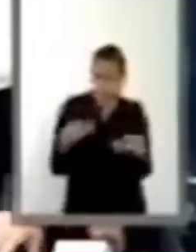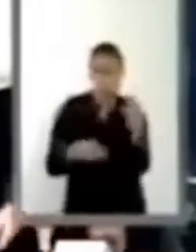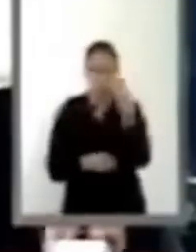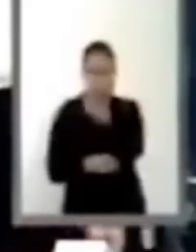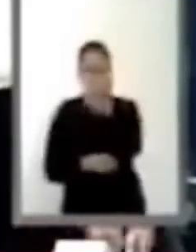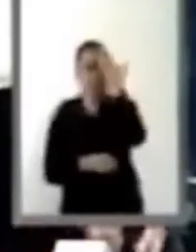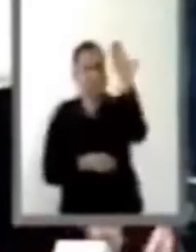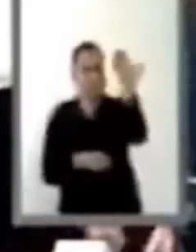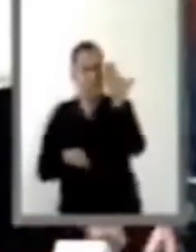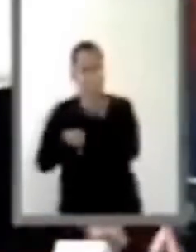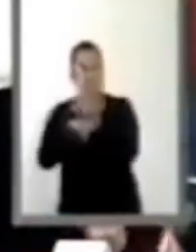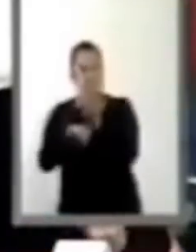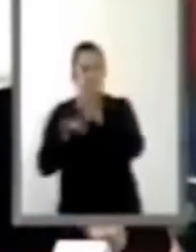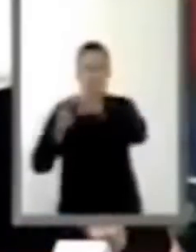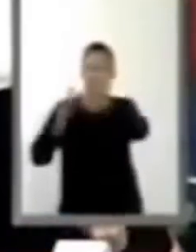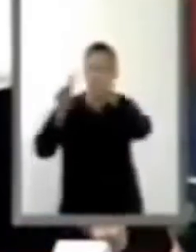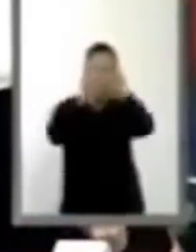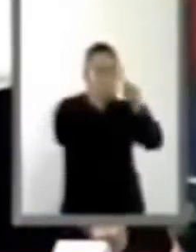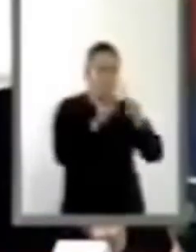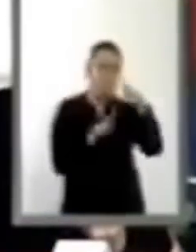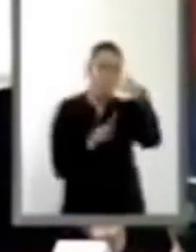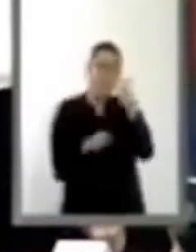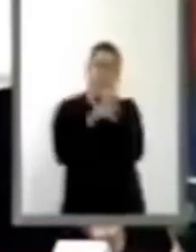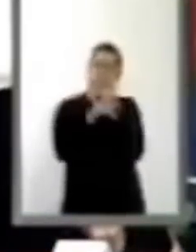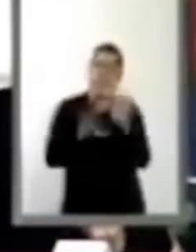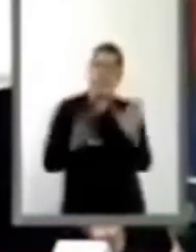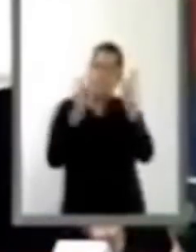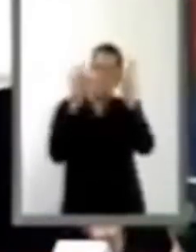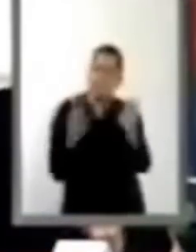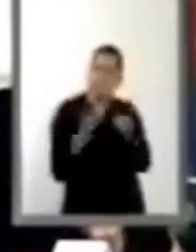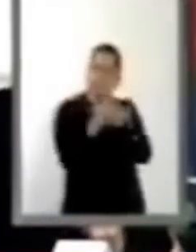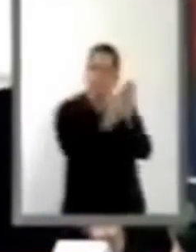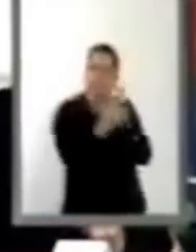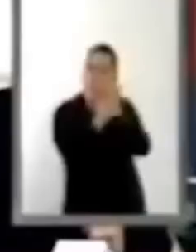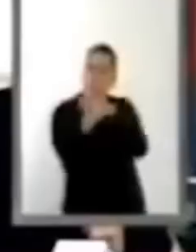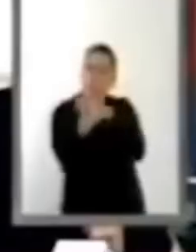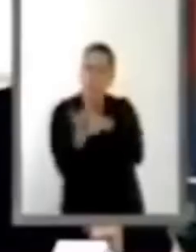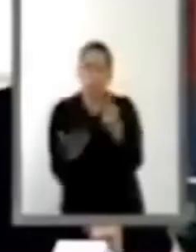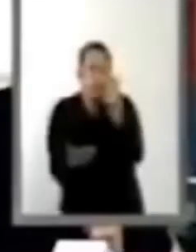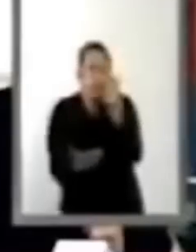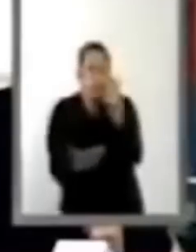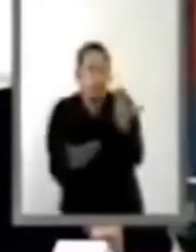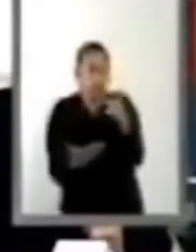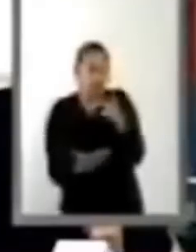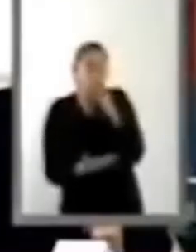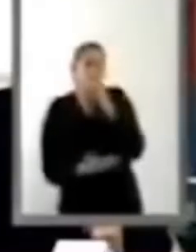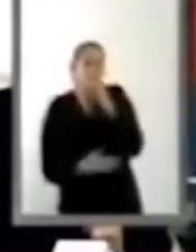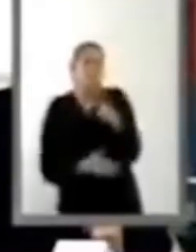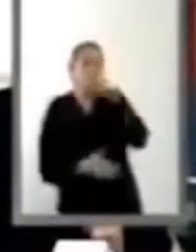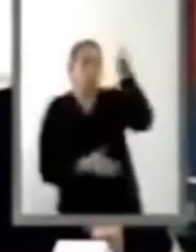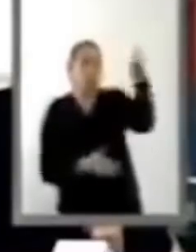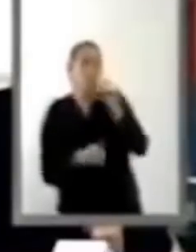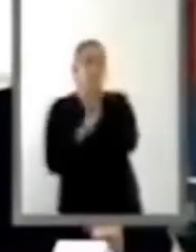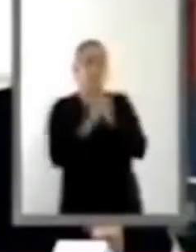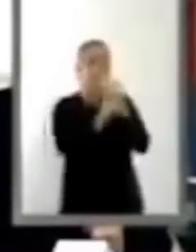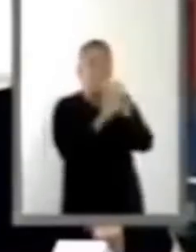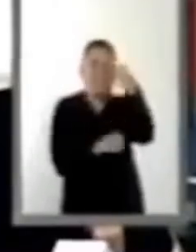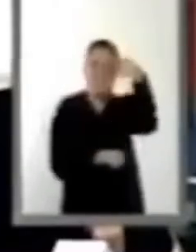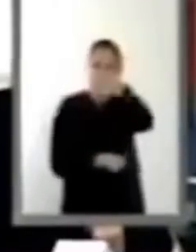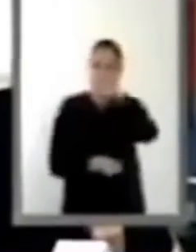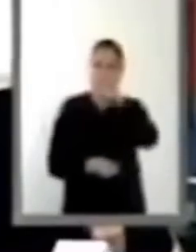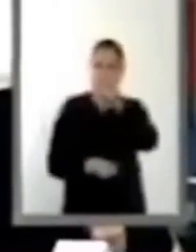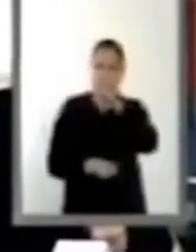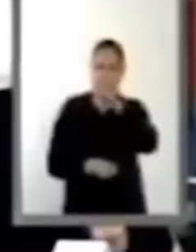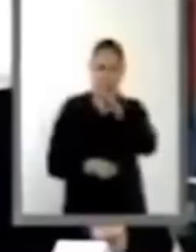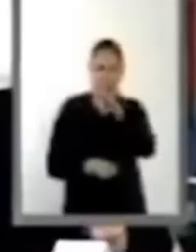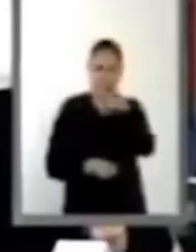y a la Interpol respecto de todas las investigaciones que parece que allá sí se realizan en contra de Humberto Moreira